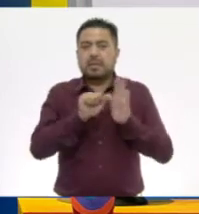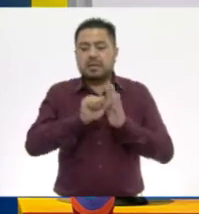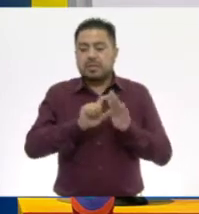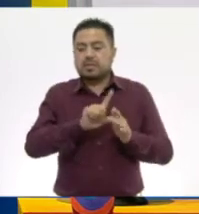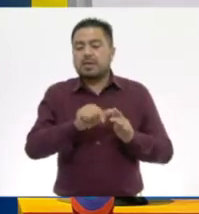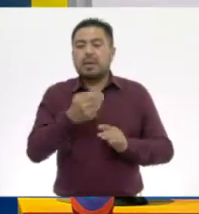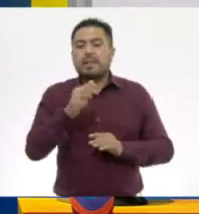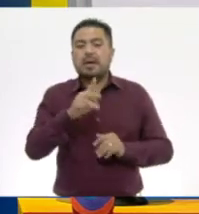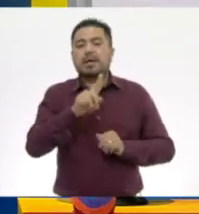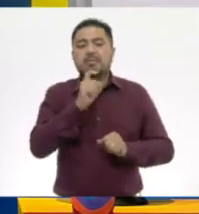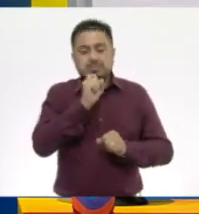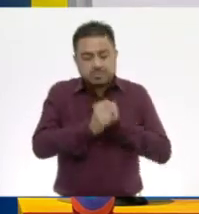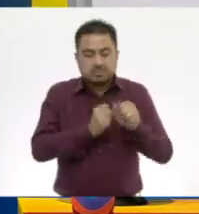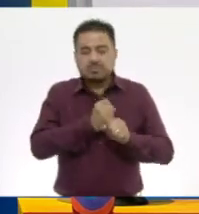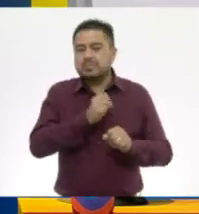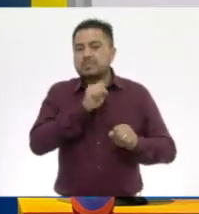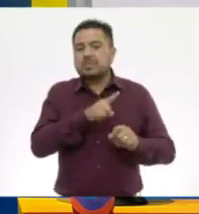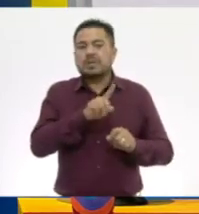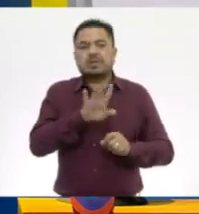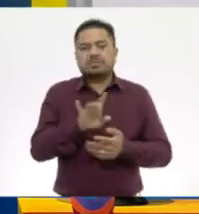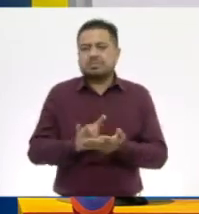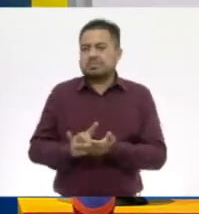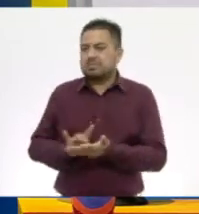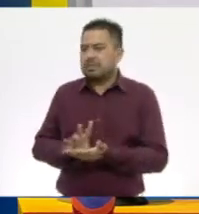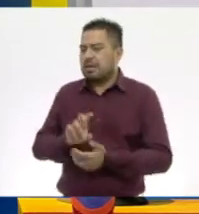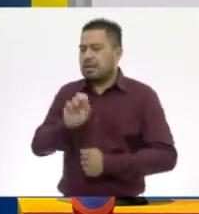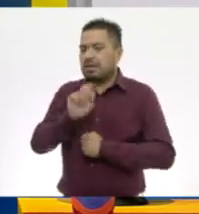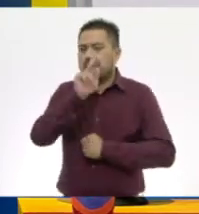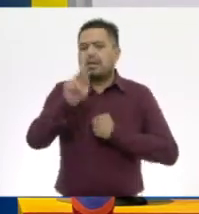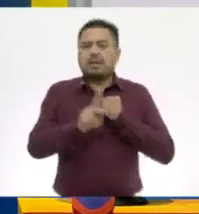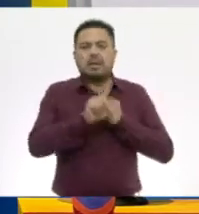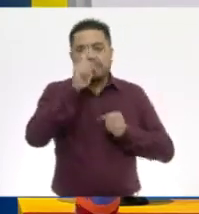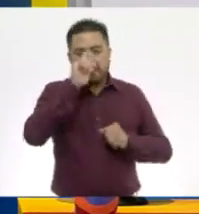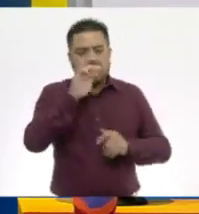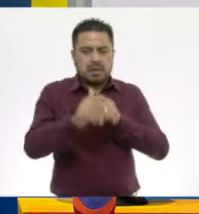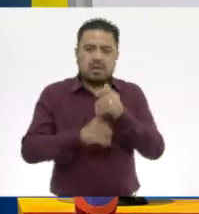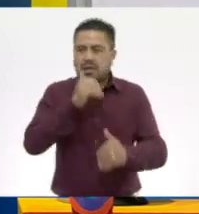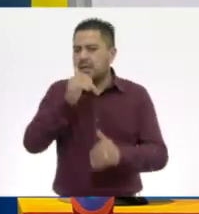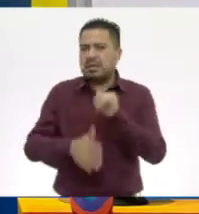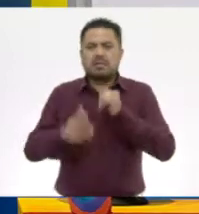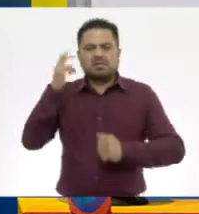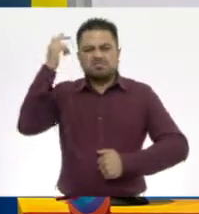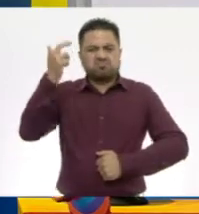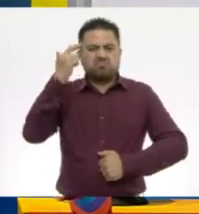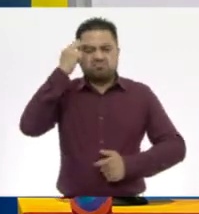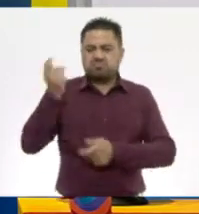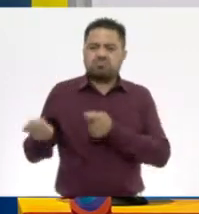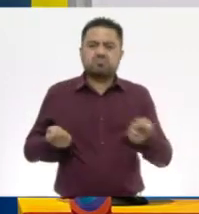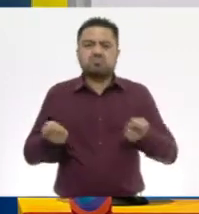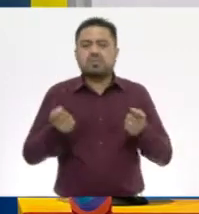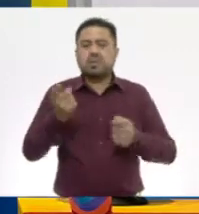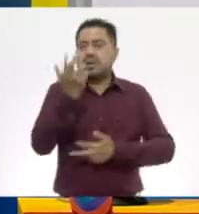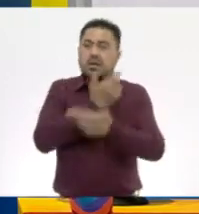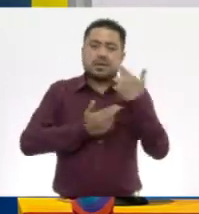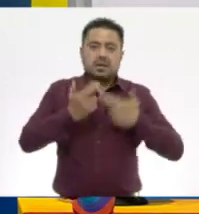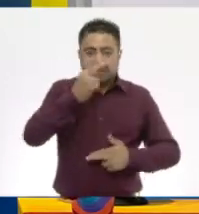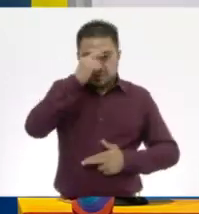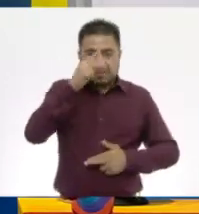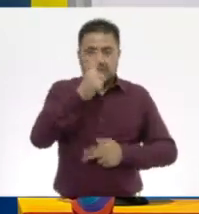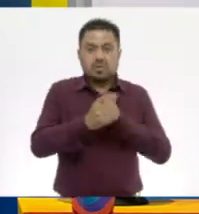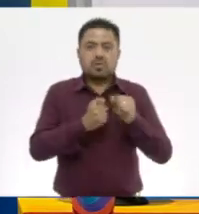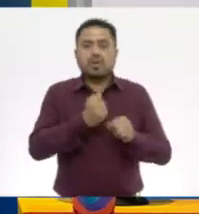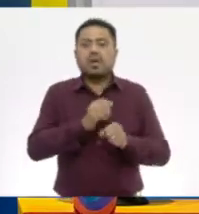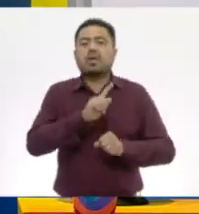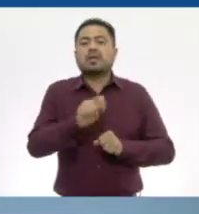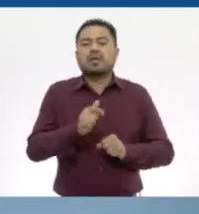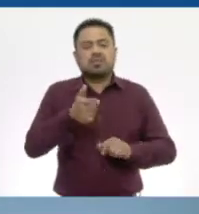mayo de ese año, fue expulsado del país para dar por terminado su imperio. Al regresar a México un año después,